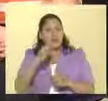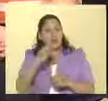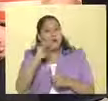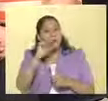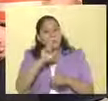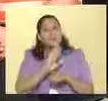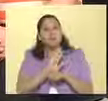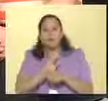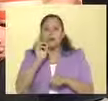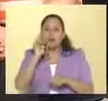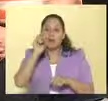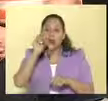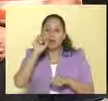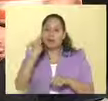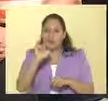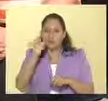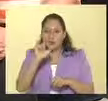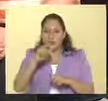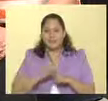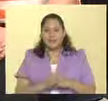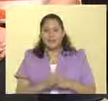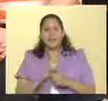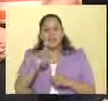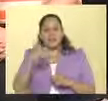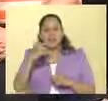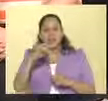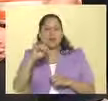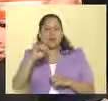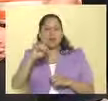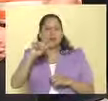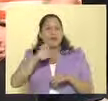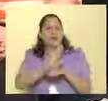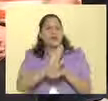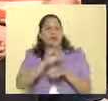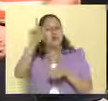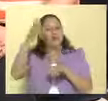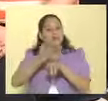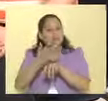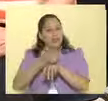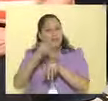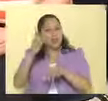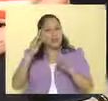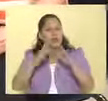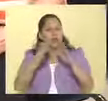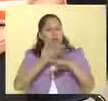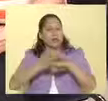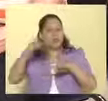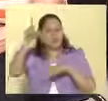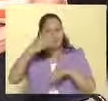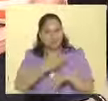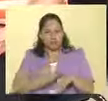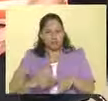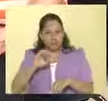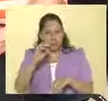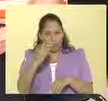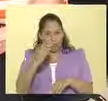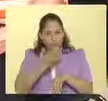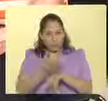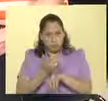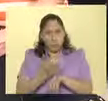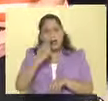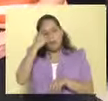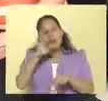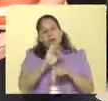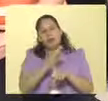Chávez. pues, Wow. suerte, gordo. Suerte. Diego porque Luna, todo el finalmente éxito. eso es para un beneficio también de todos los campesinos del mundo, supongo los yo.